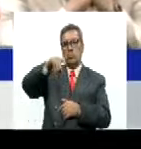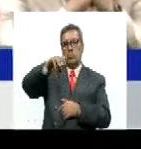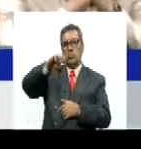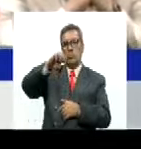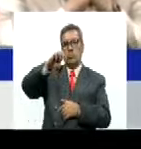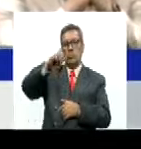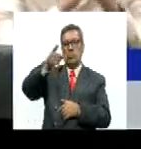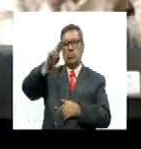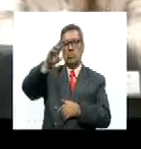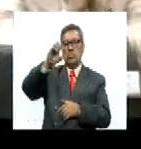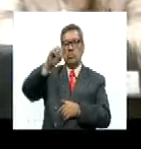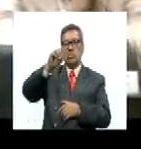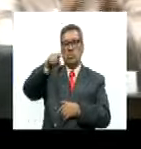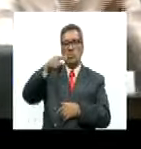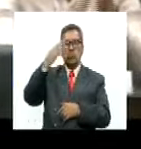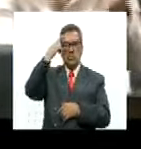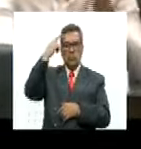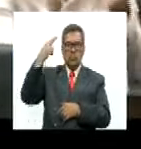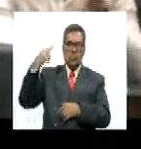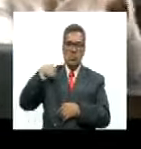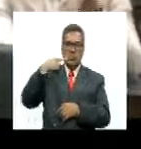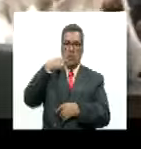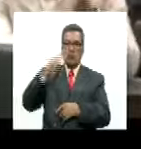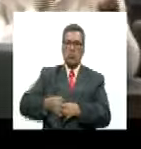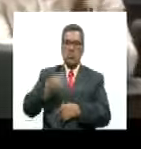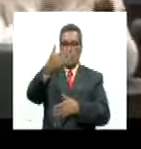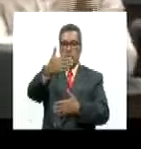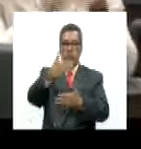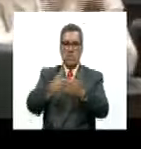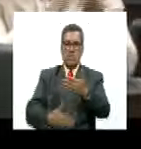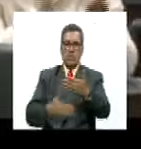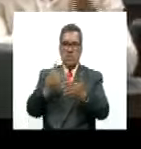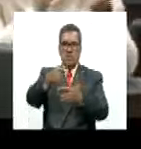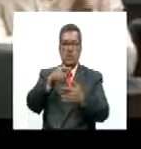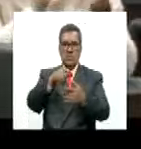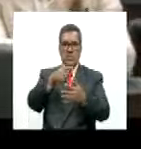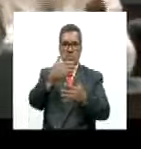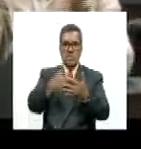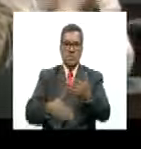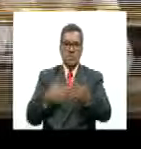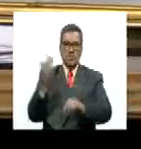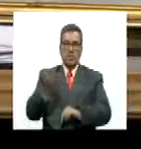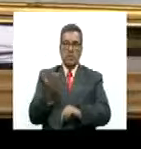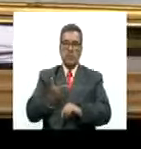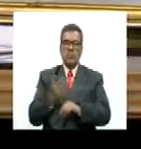Es un honor que el imperio le imponga pues en esa lista, compañero.